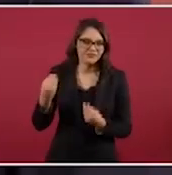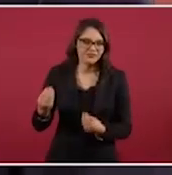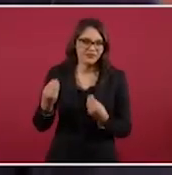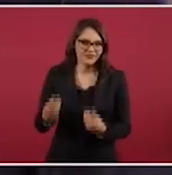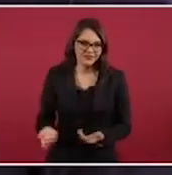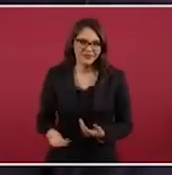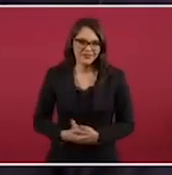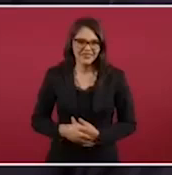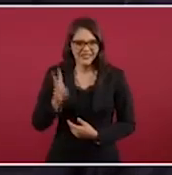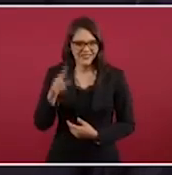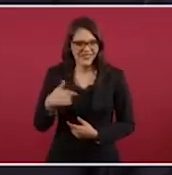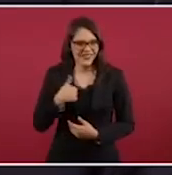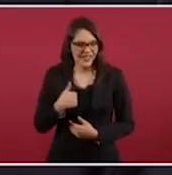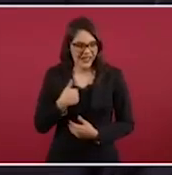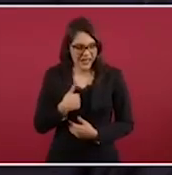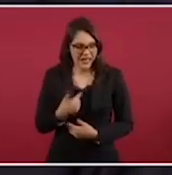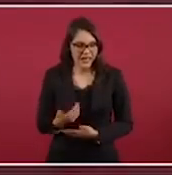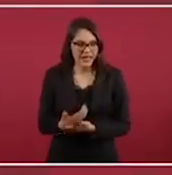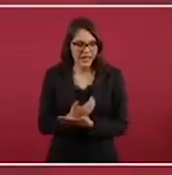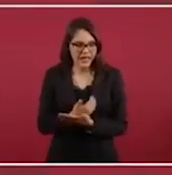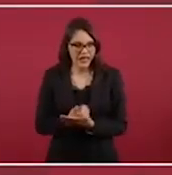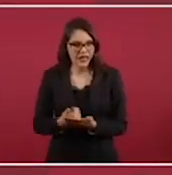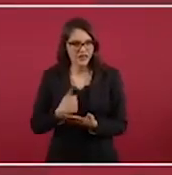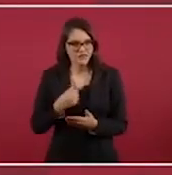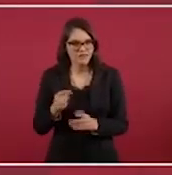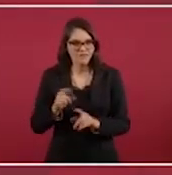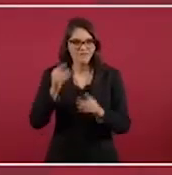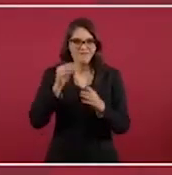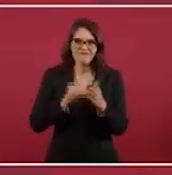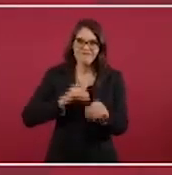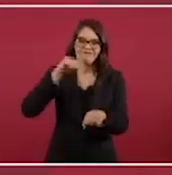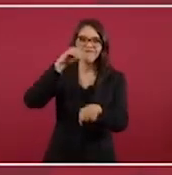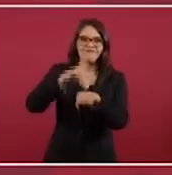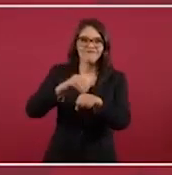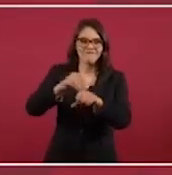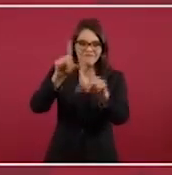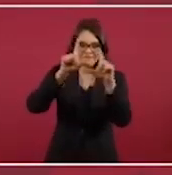Si hasta tengo ganas de ir a poner una placa ahí